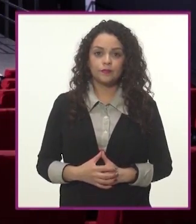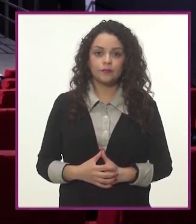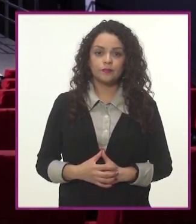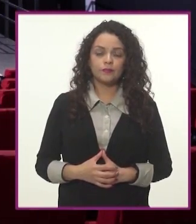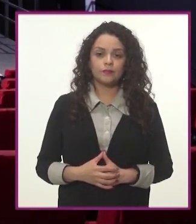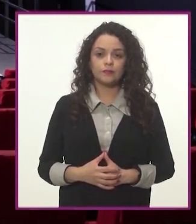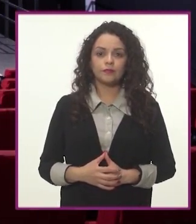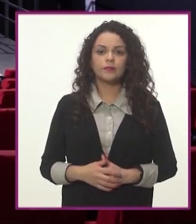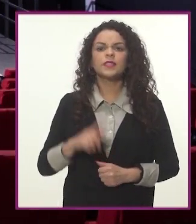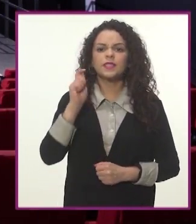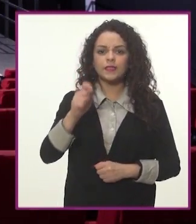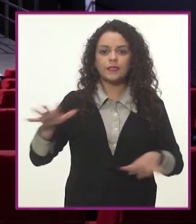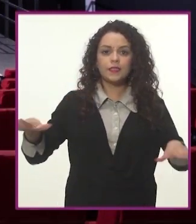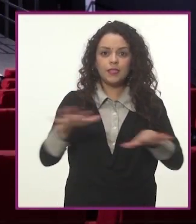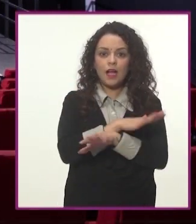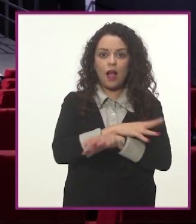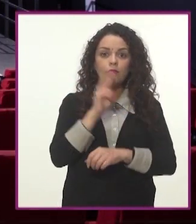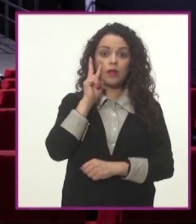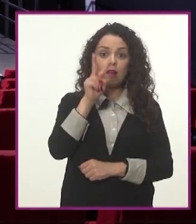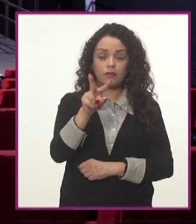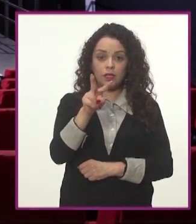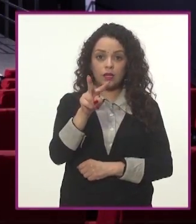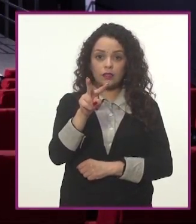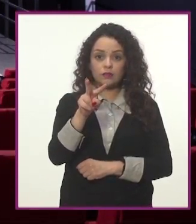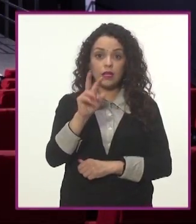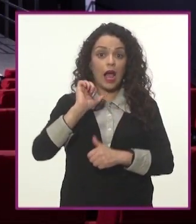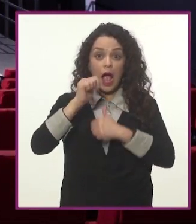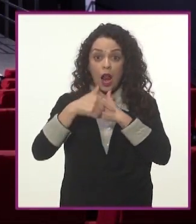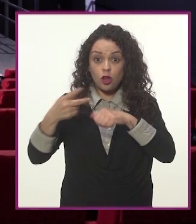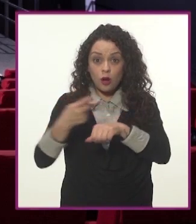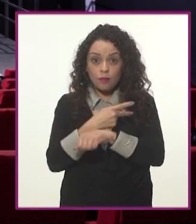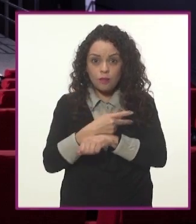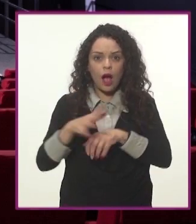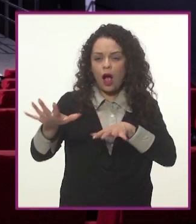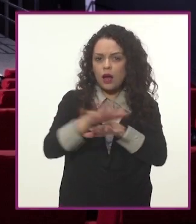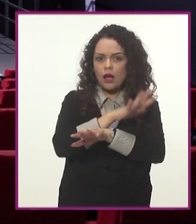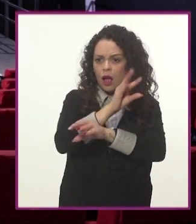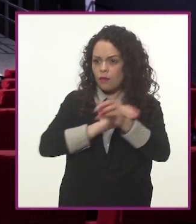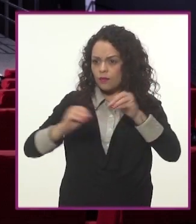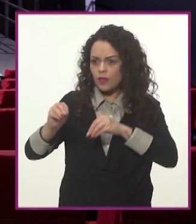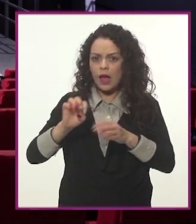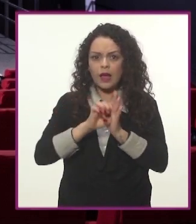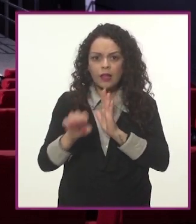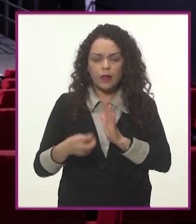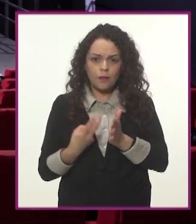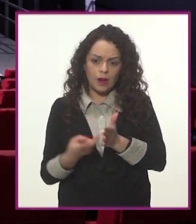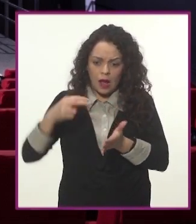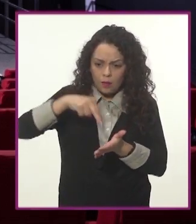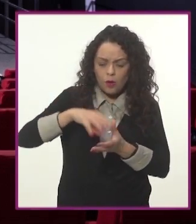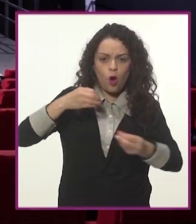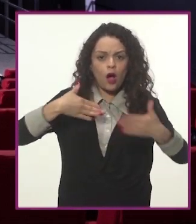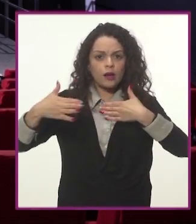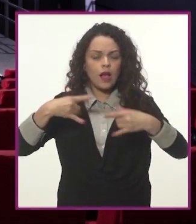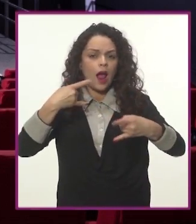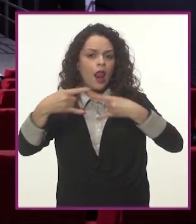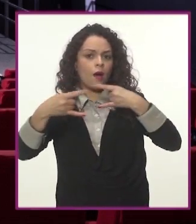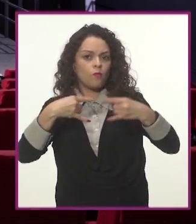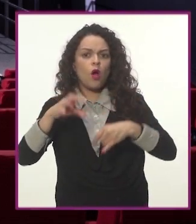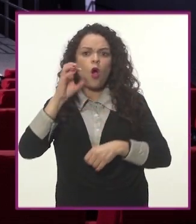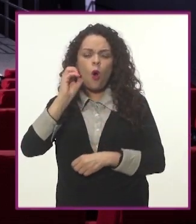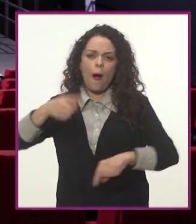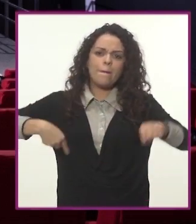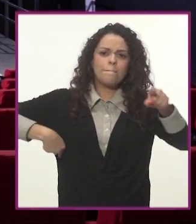Consiste en cambiar de plano mientras se está desarrollando una acción, como levantarse o pasar por una puerta, o dar una patada o